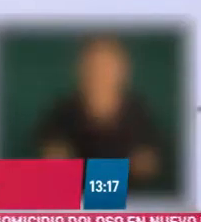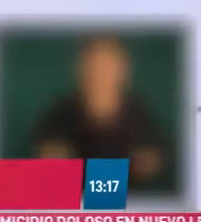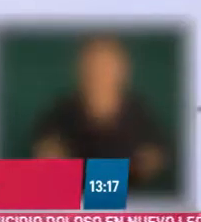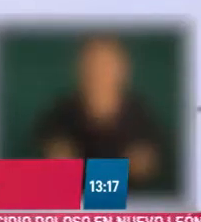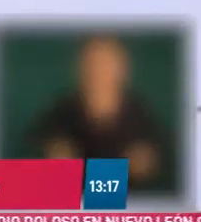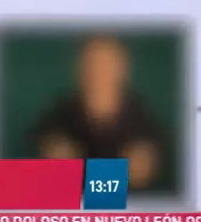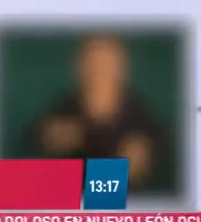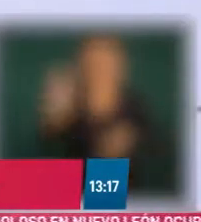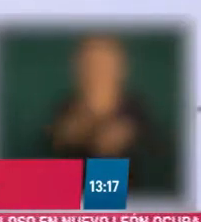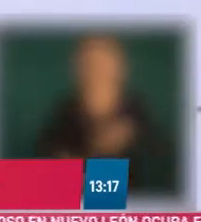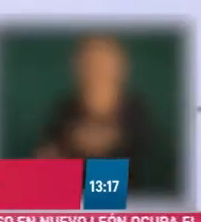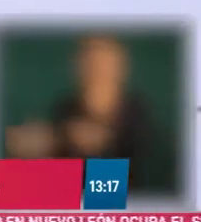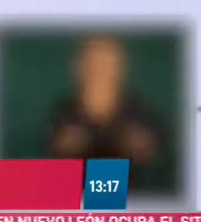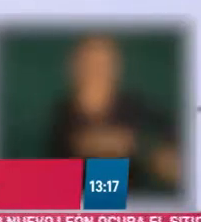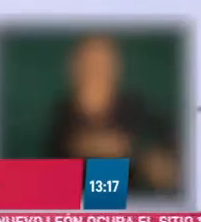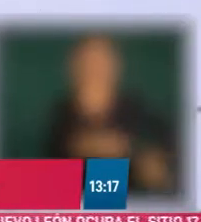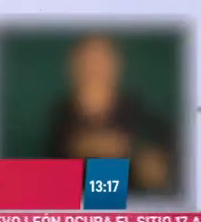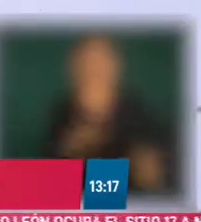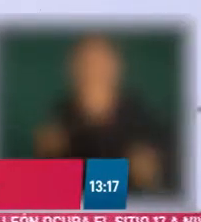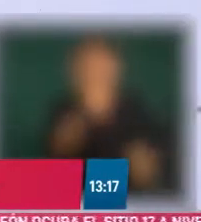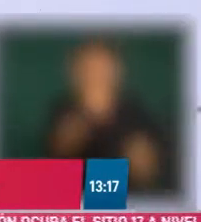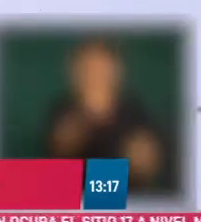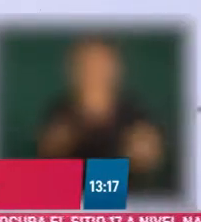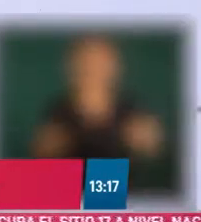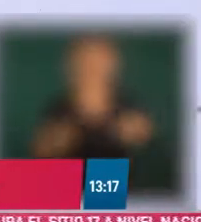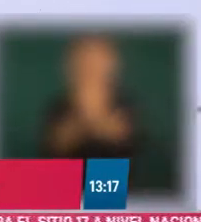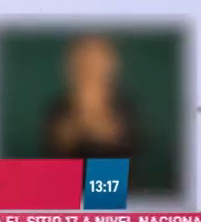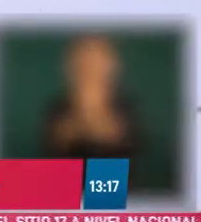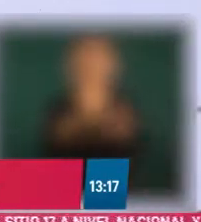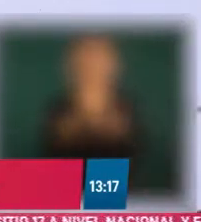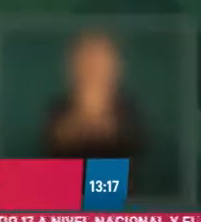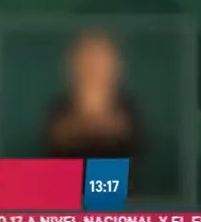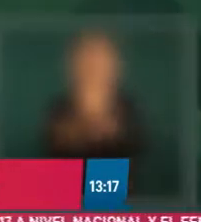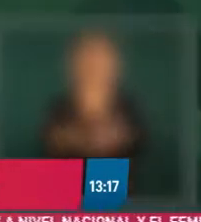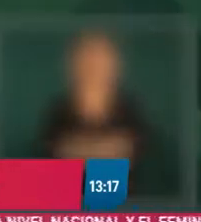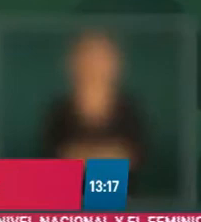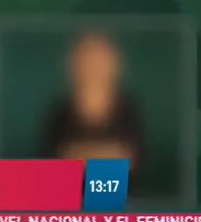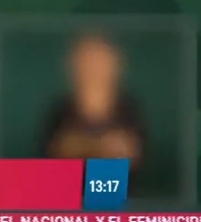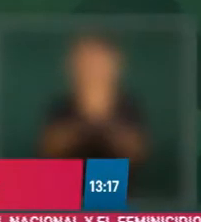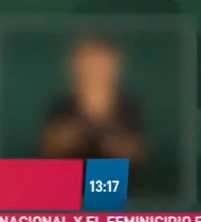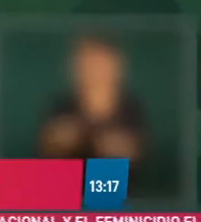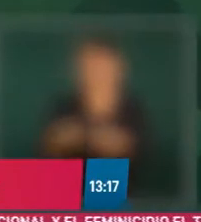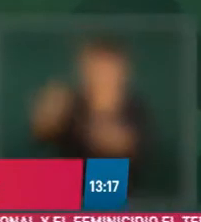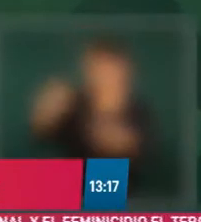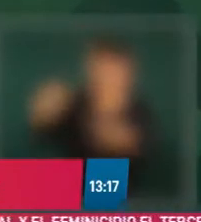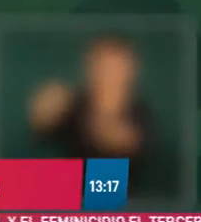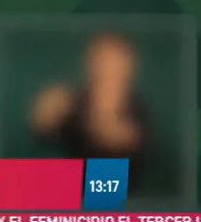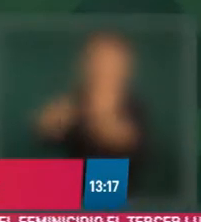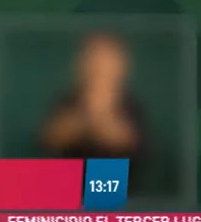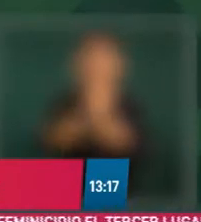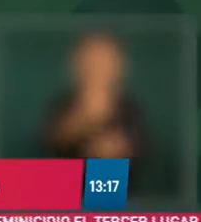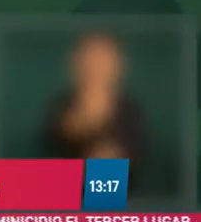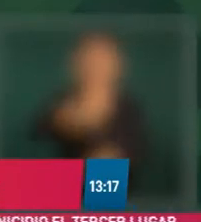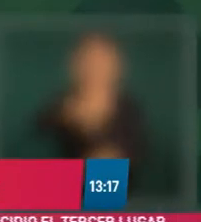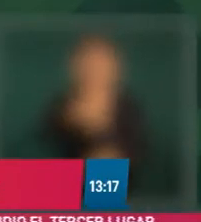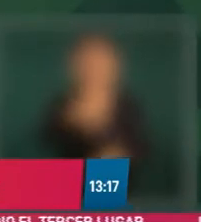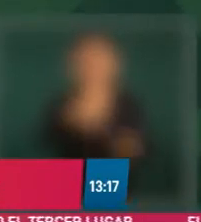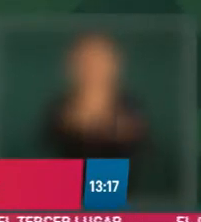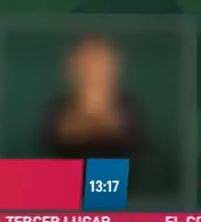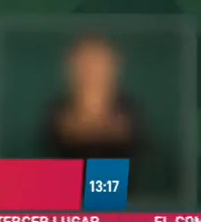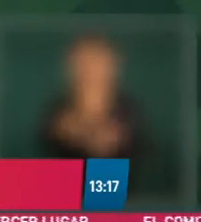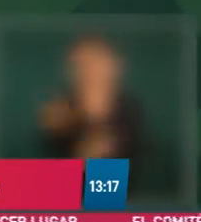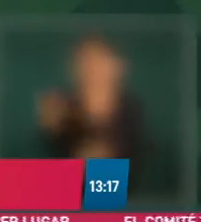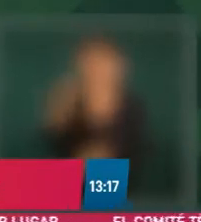a trabajar en conjunto. Lo hemos hecho, como usted lo dice también, hemos tenido diferencias